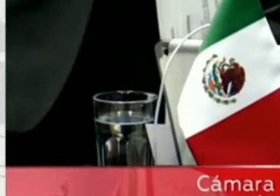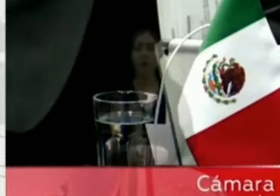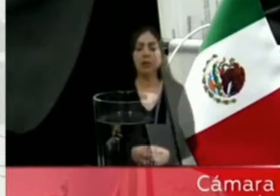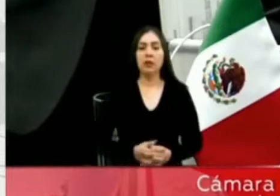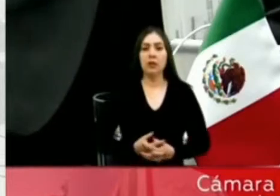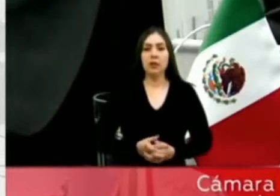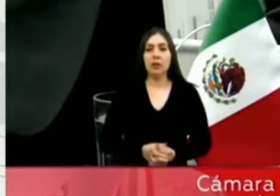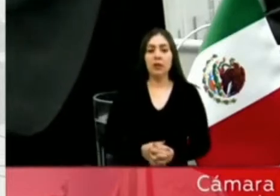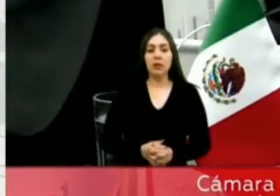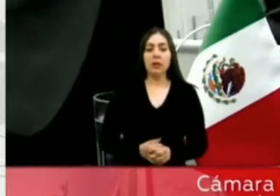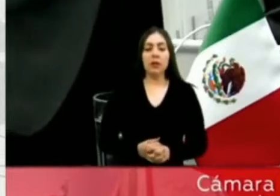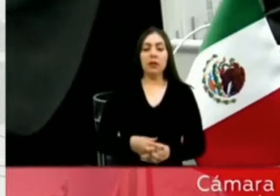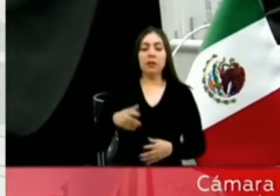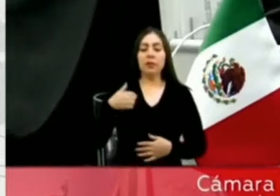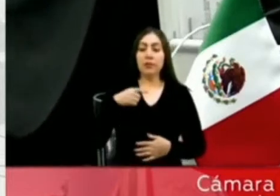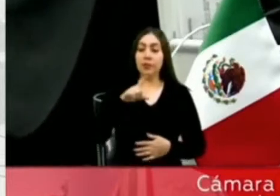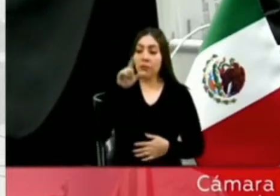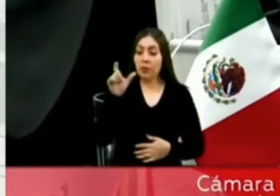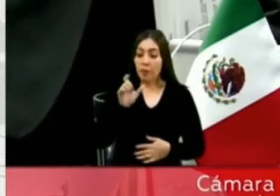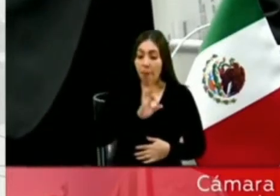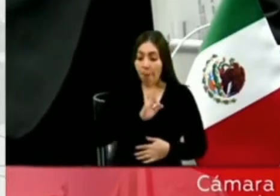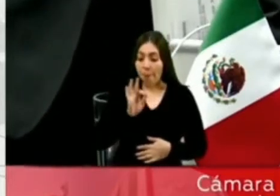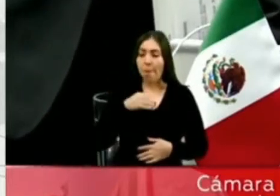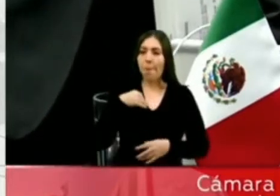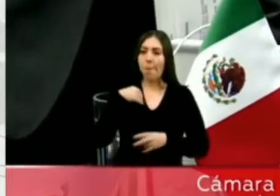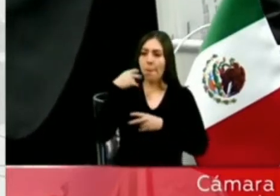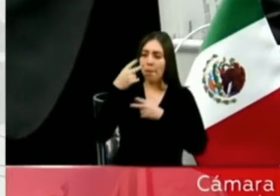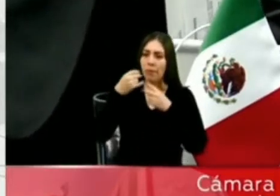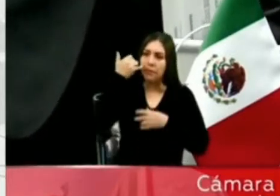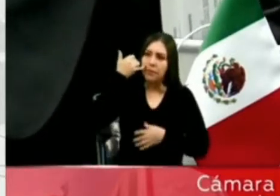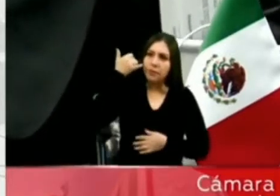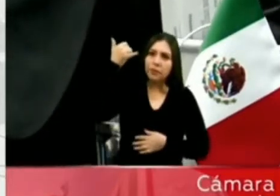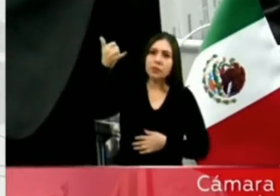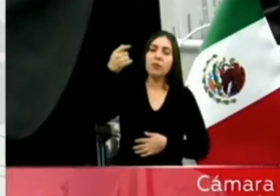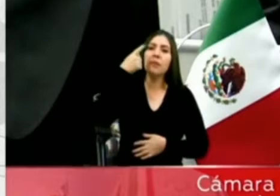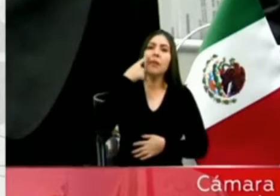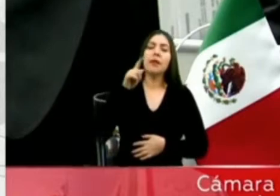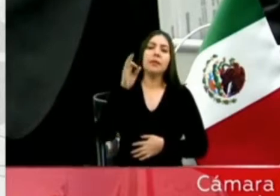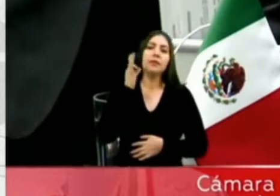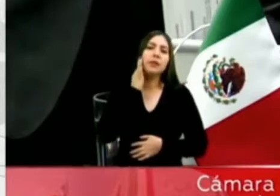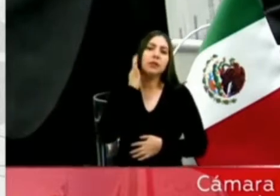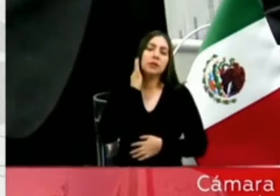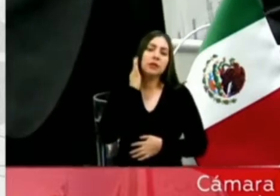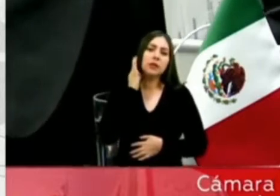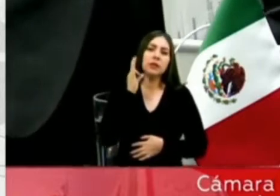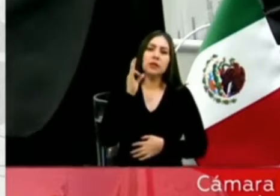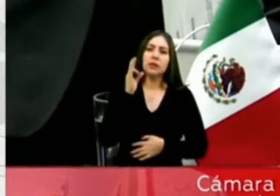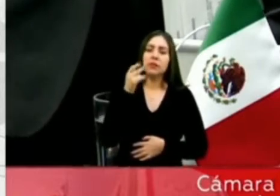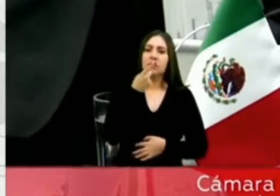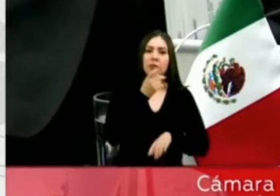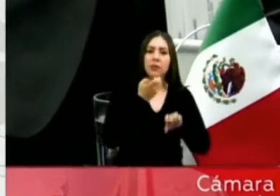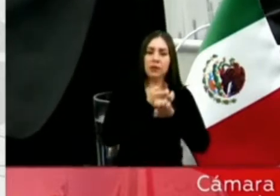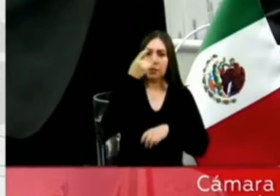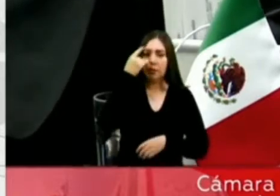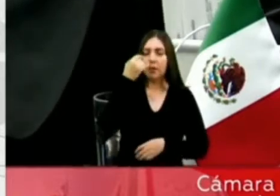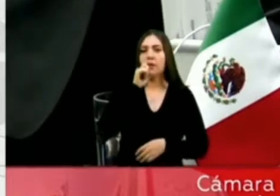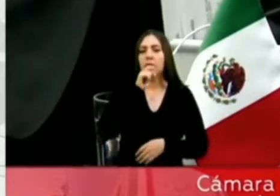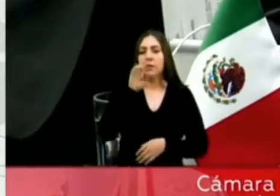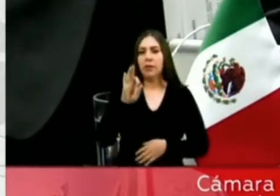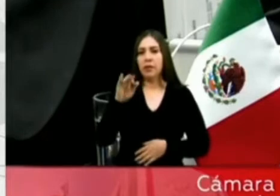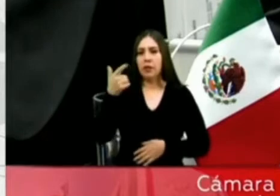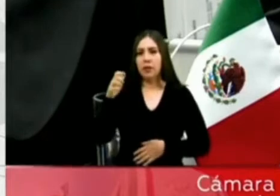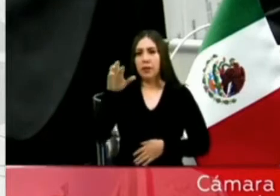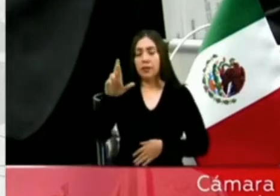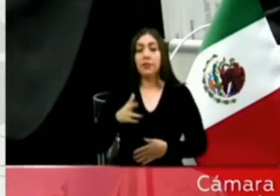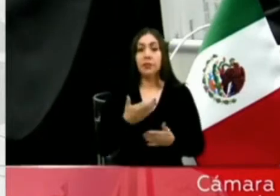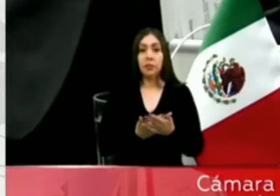y a la Fiscalía General de la República. Me parece que la coordinación del Grupo de Movimiento Ciudadano tiene